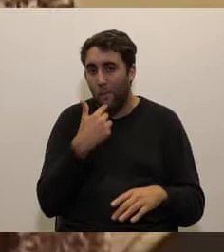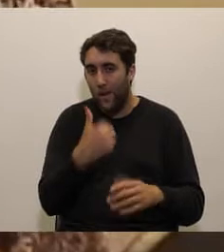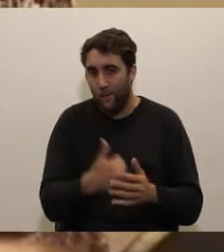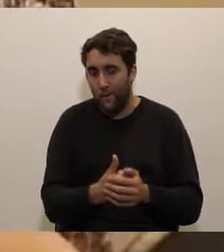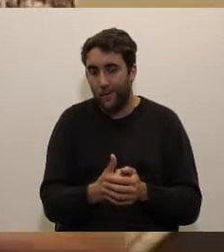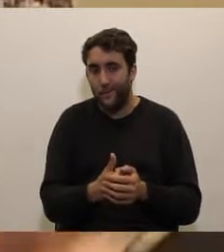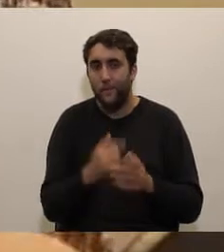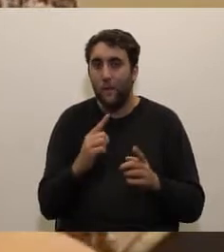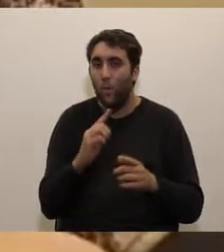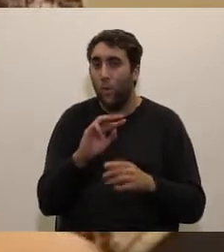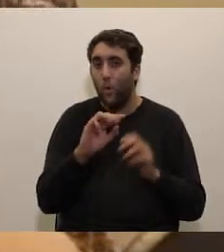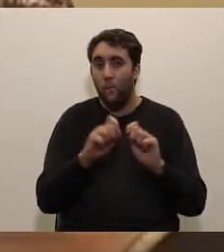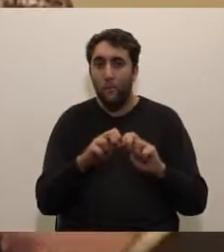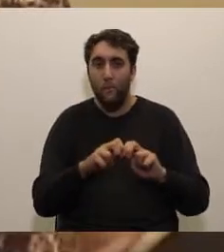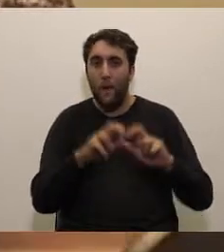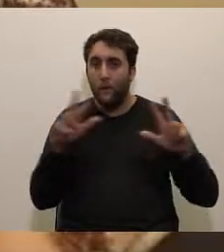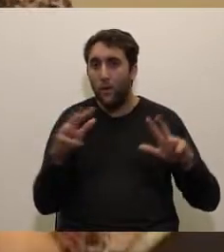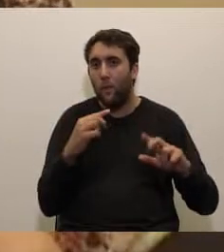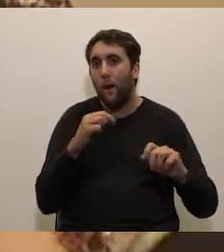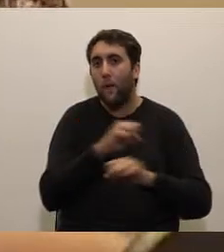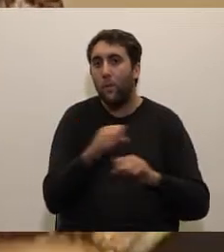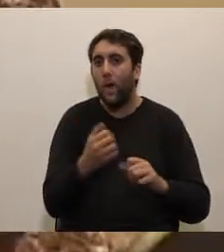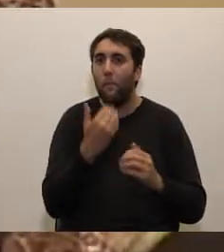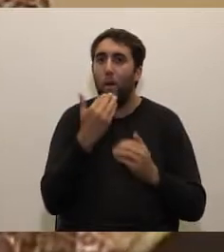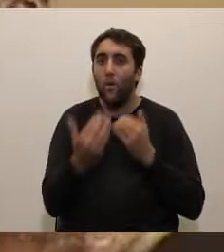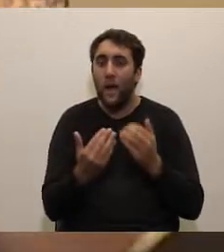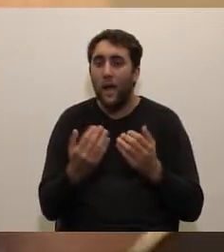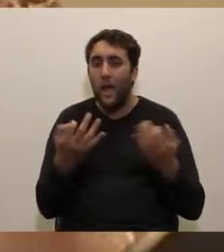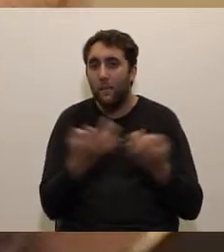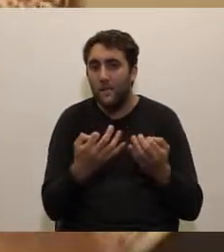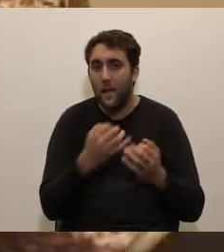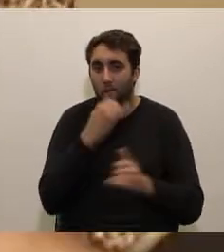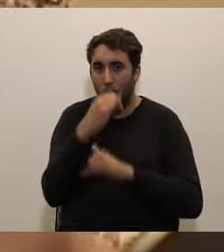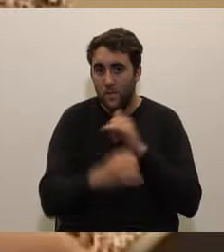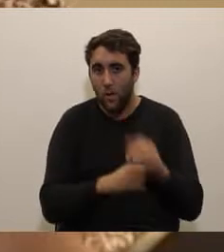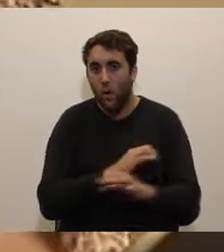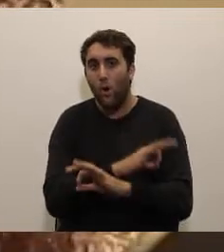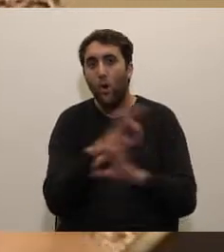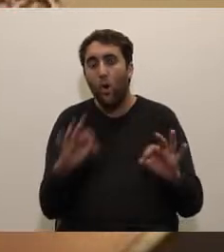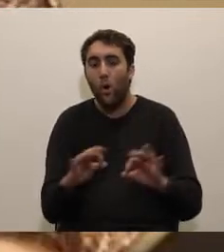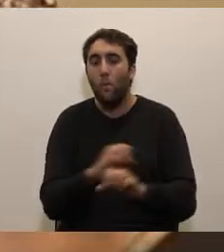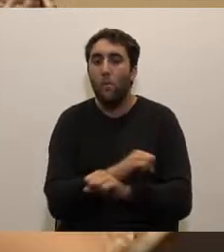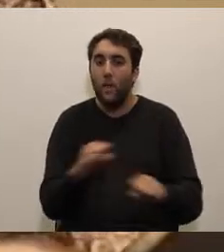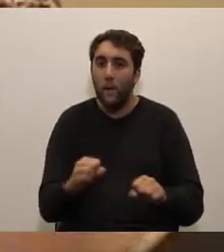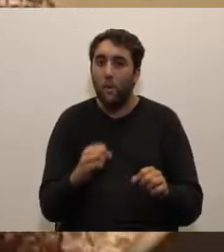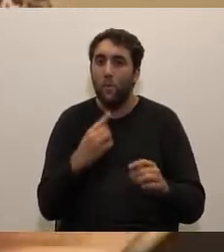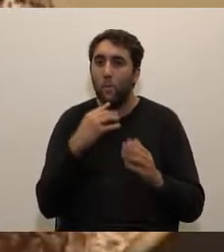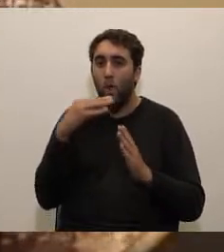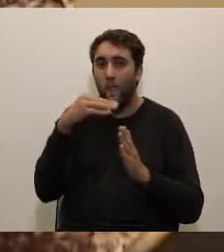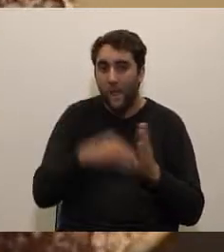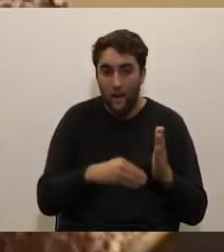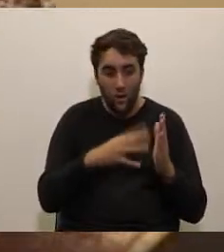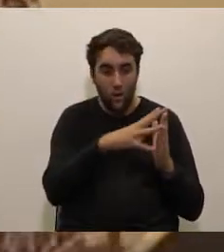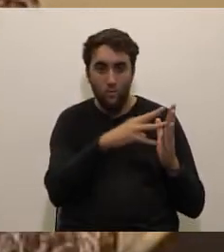como por ejemplo una plataforma para consultar determinado tipo de información, o donde podemos tomar los datos para